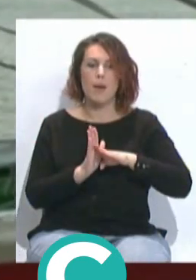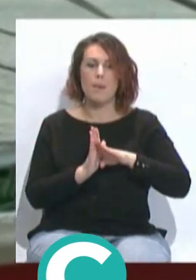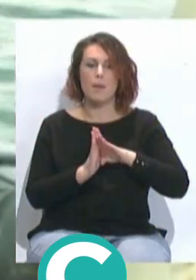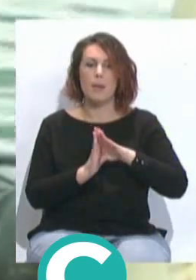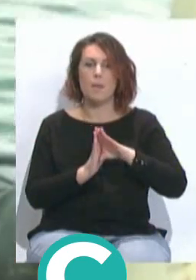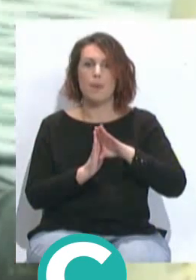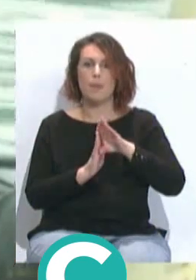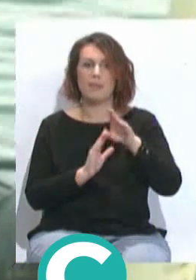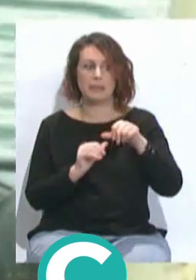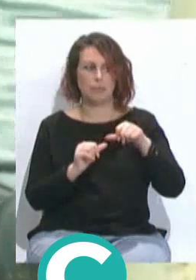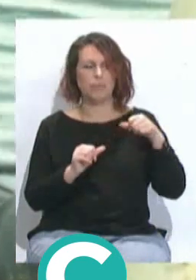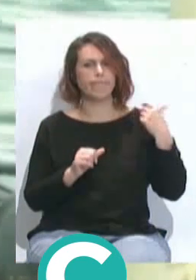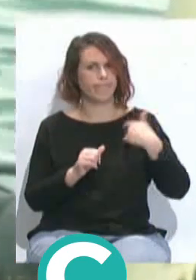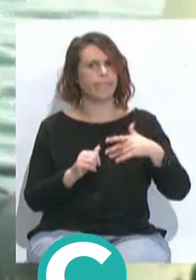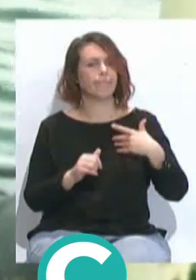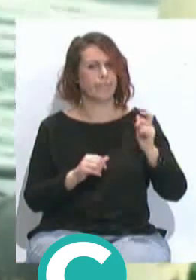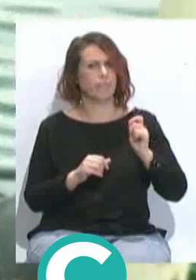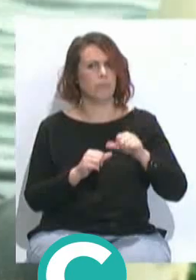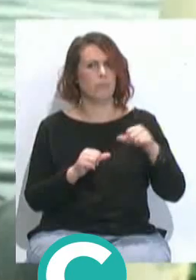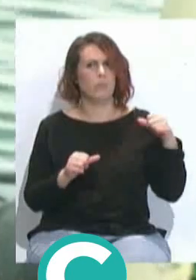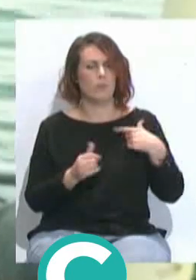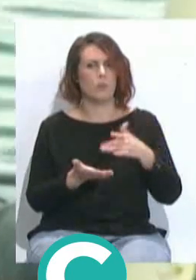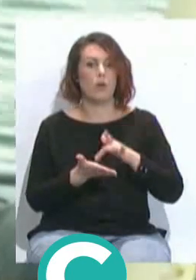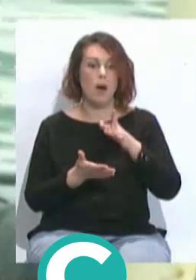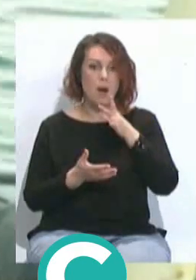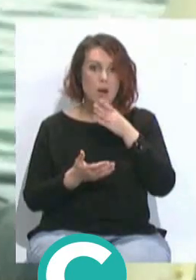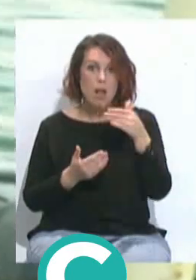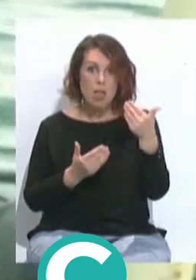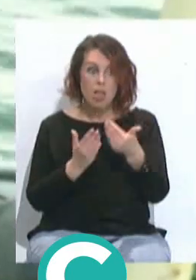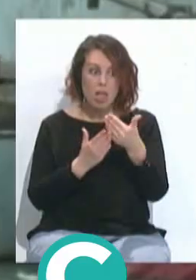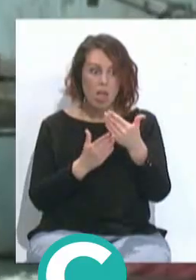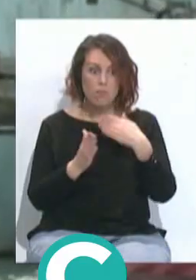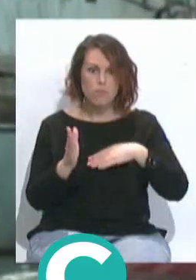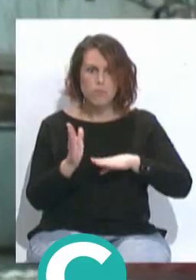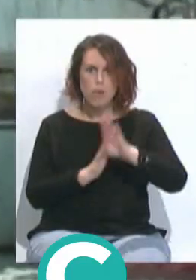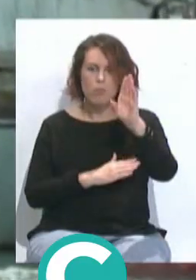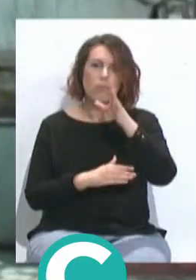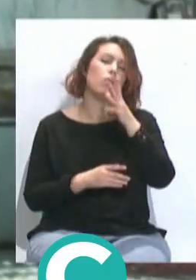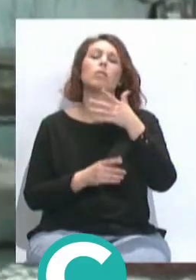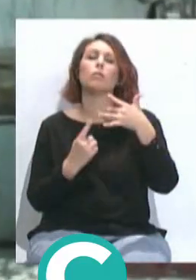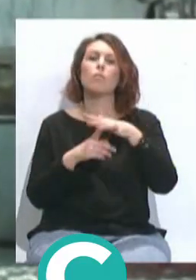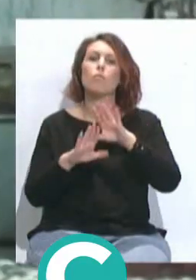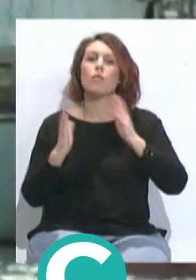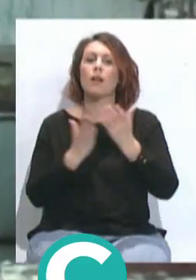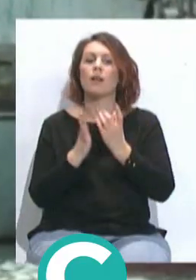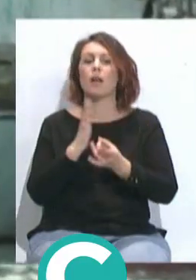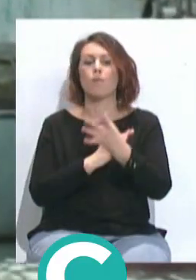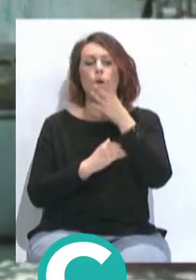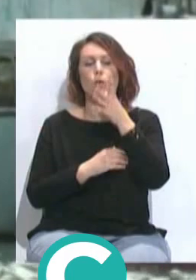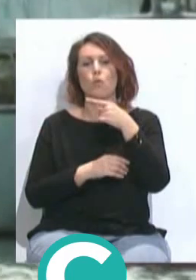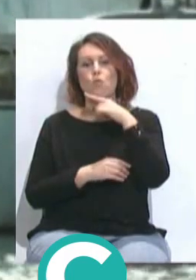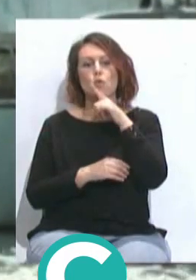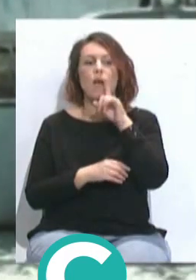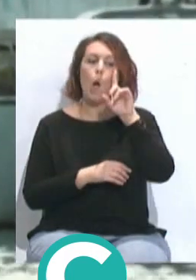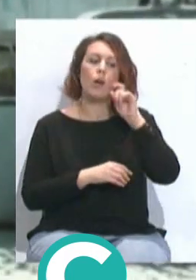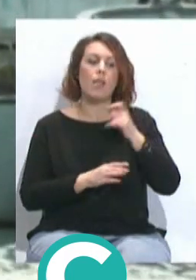carburantes que venía produciéndose en los últimos meses y que se ha disparado en los últimos días debido al escenario mundial generado por la invasión rusa